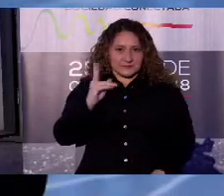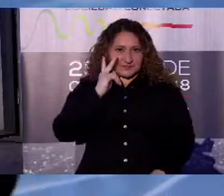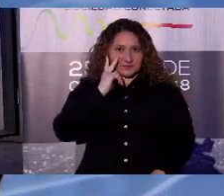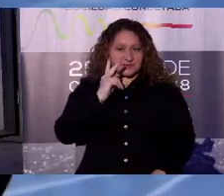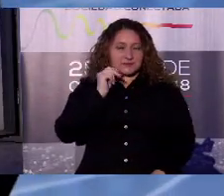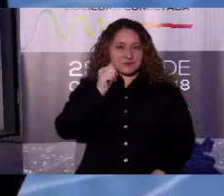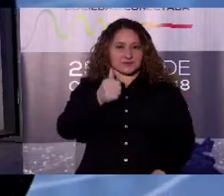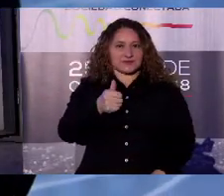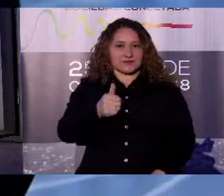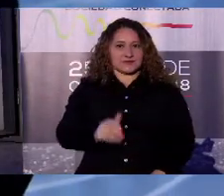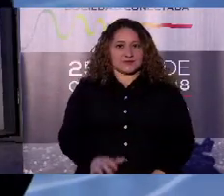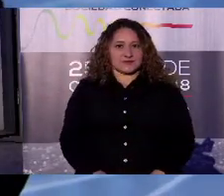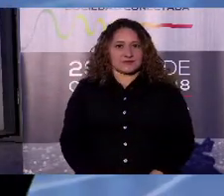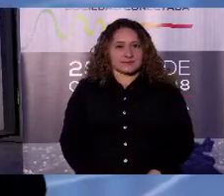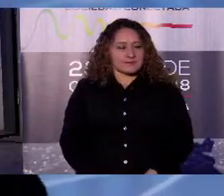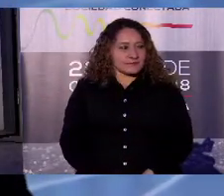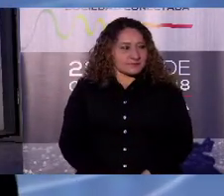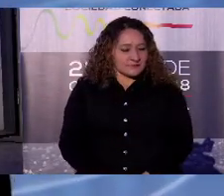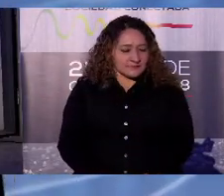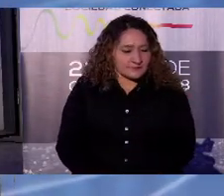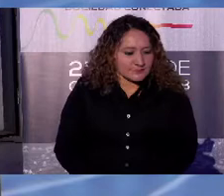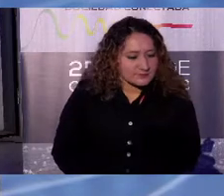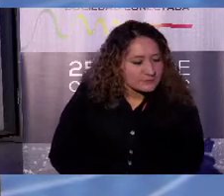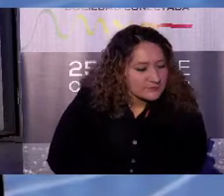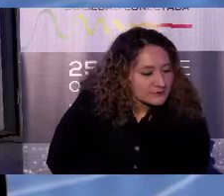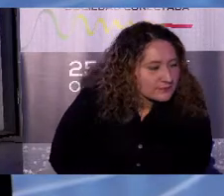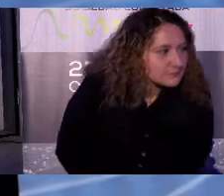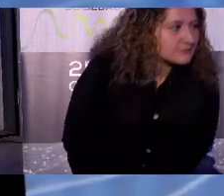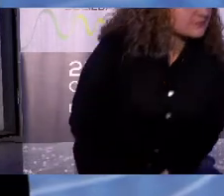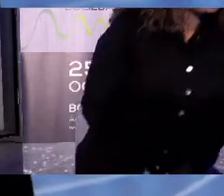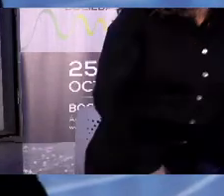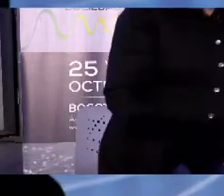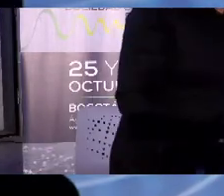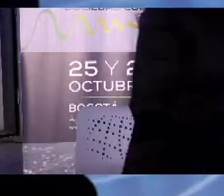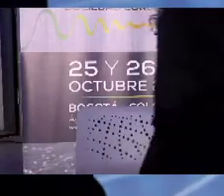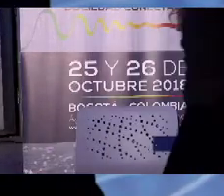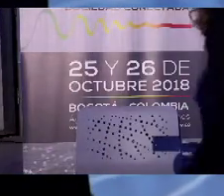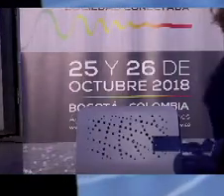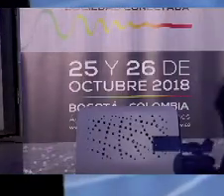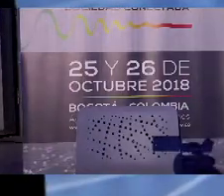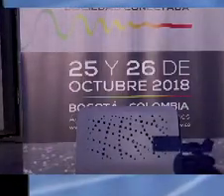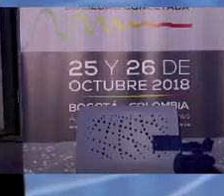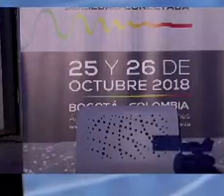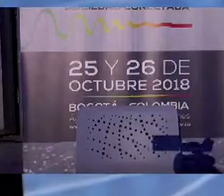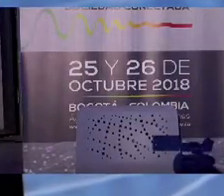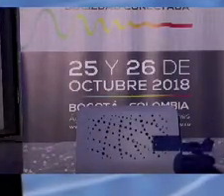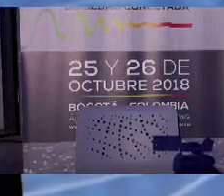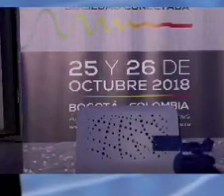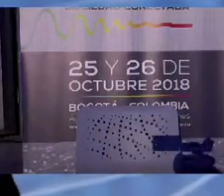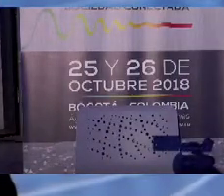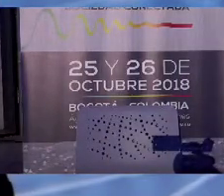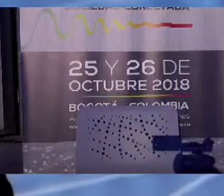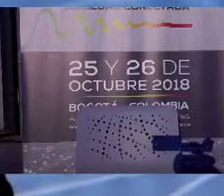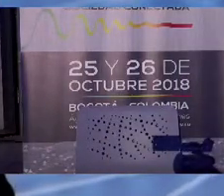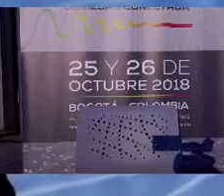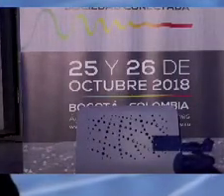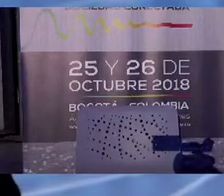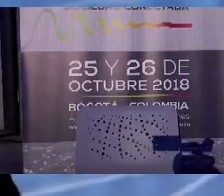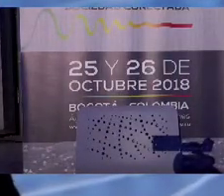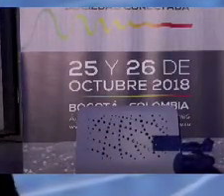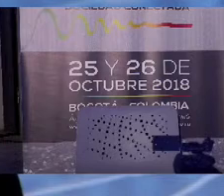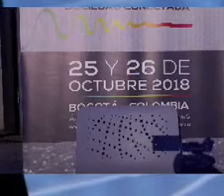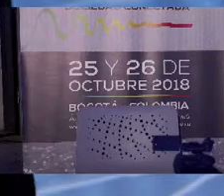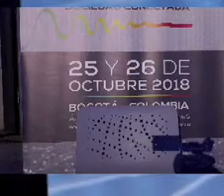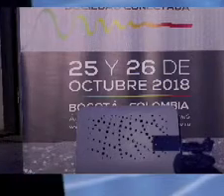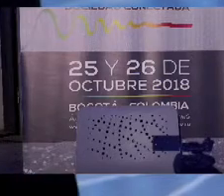sus diversas maneras de interactuar. Ahora entonces, Ricardo, de Qualcomm,